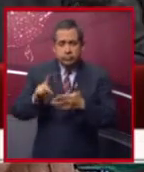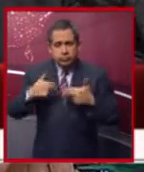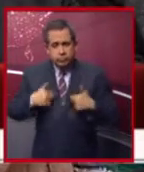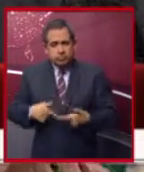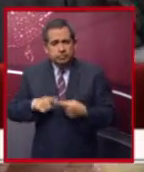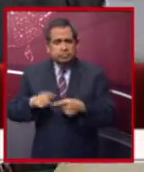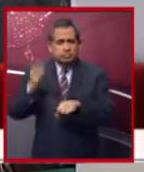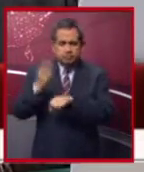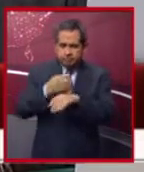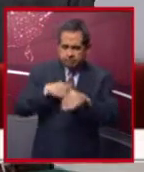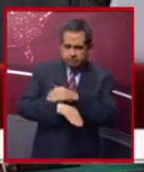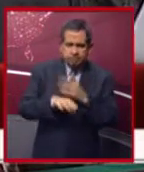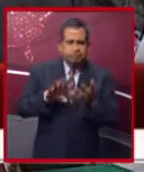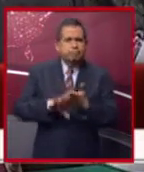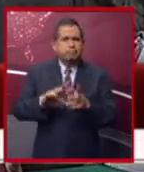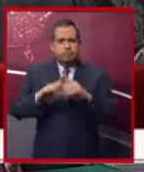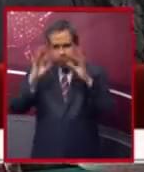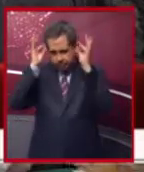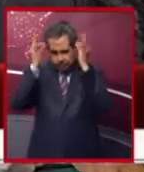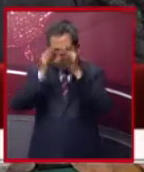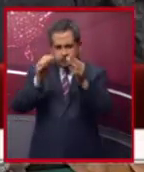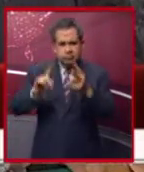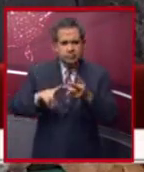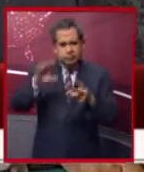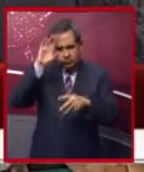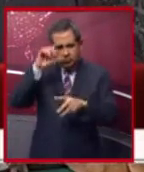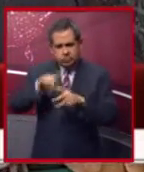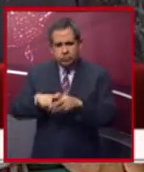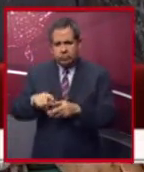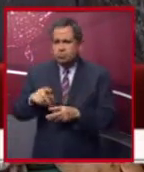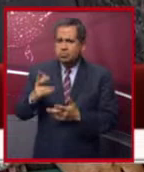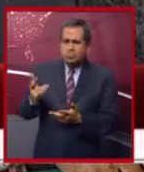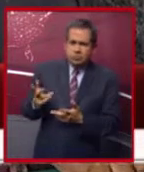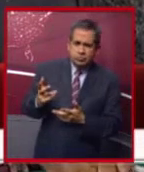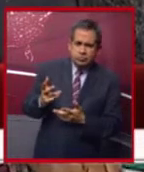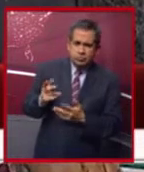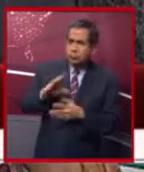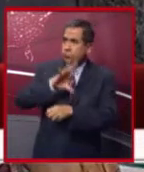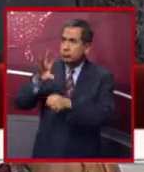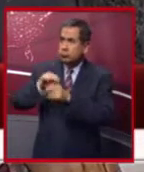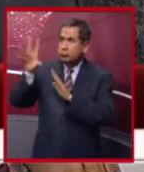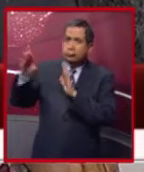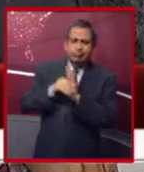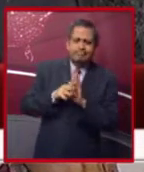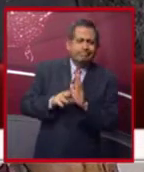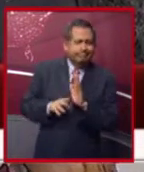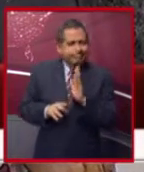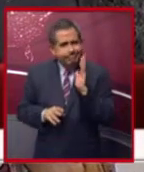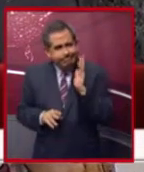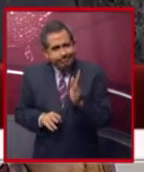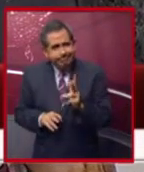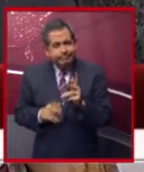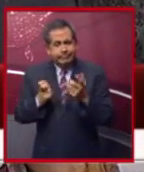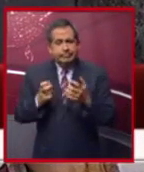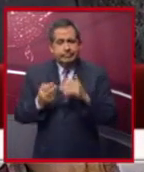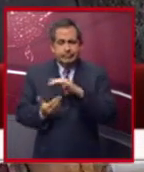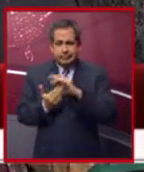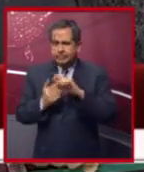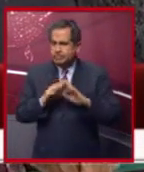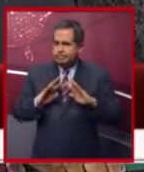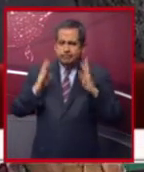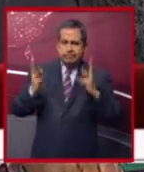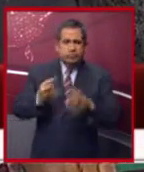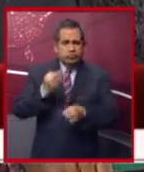penal, en materia aduanera, en materia cultural, no son necesariamente autoaplicativos y es ahí donde mesas como esta nos presentan